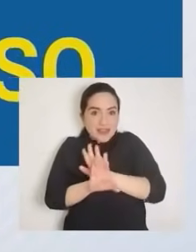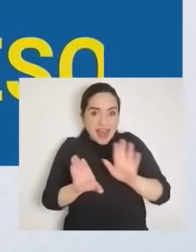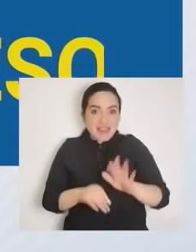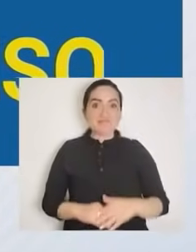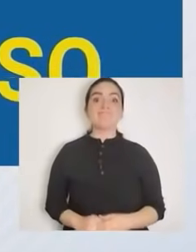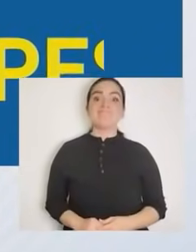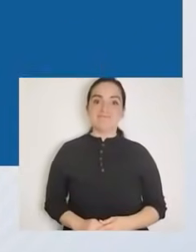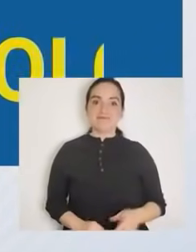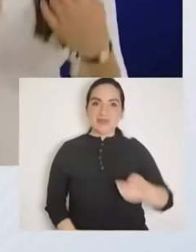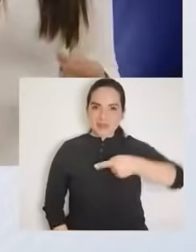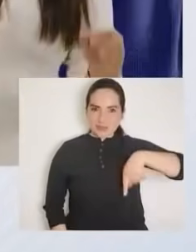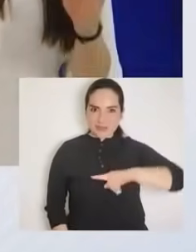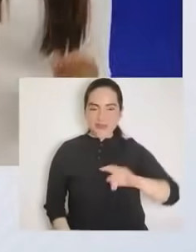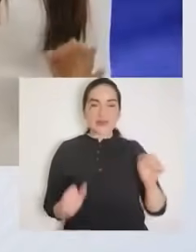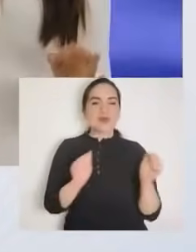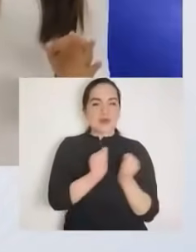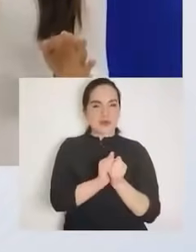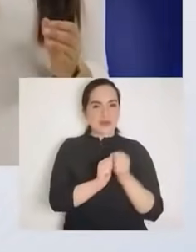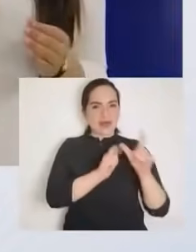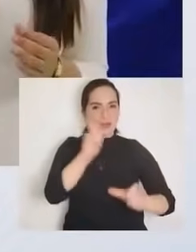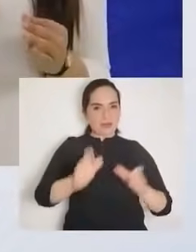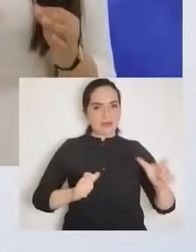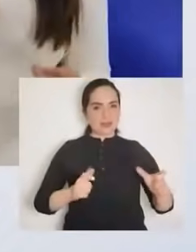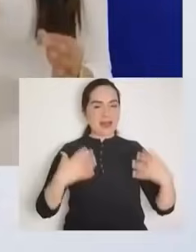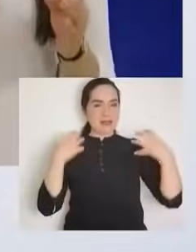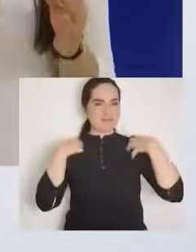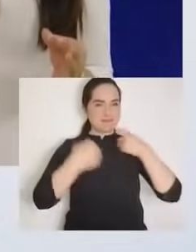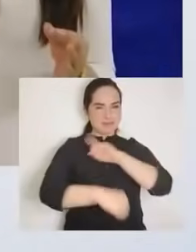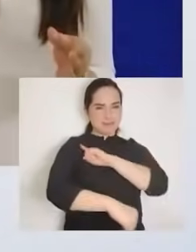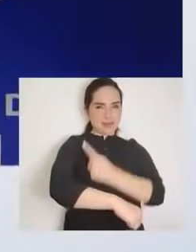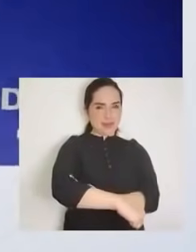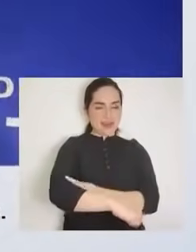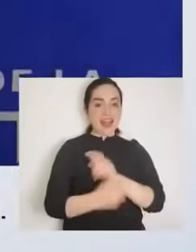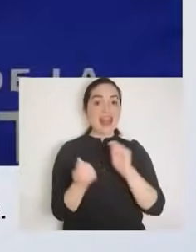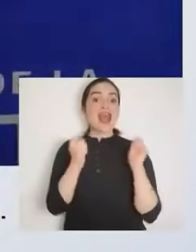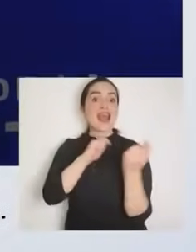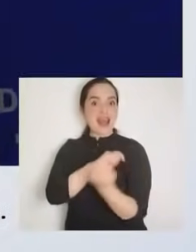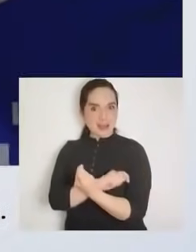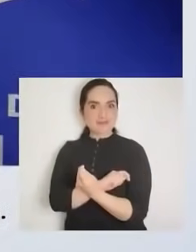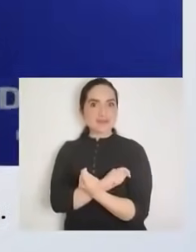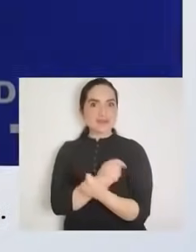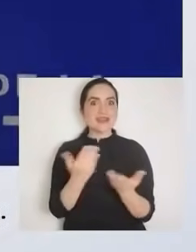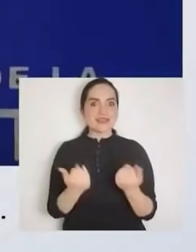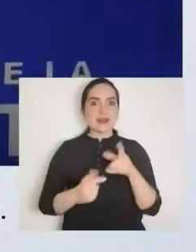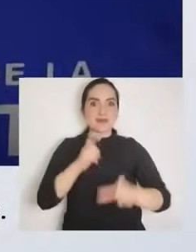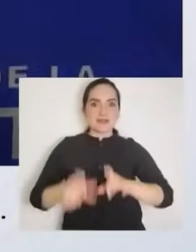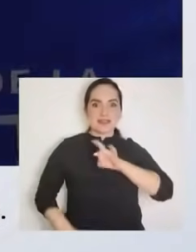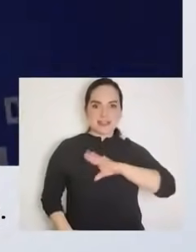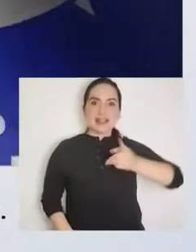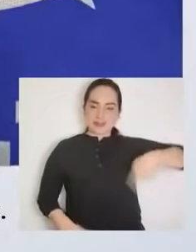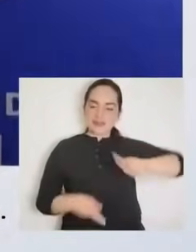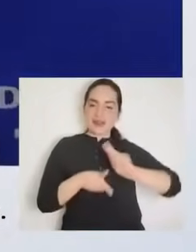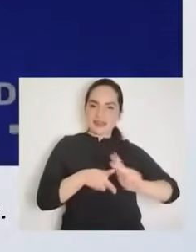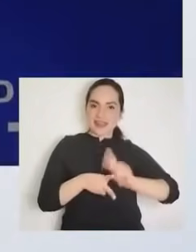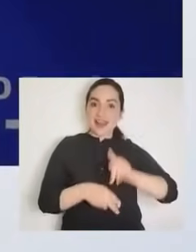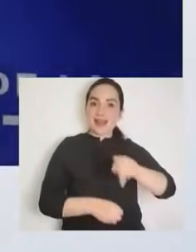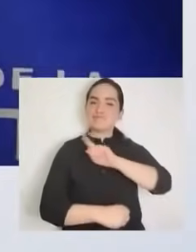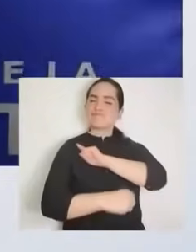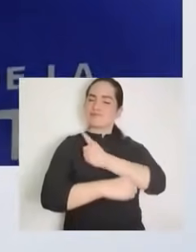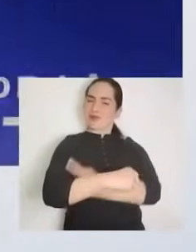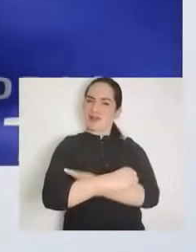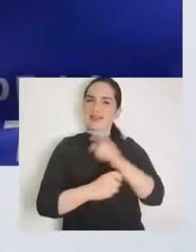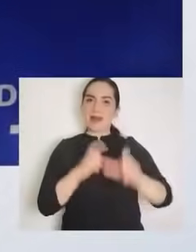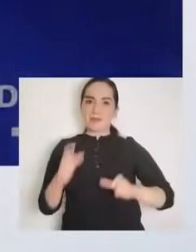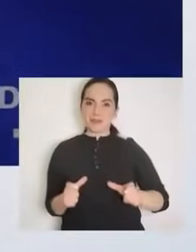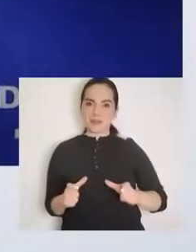cotizar un solo peso. Nosotros, junto al poder de la gente, haremos los cambios que necesitan los chilenos. Es